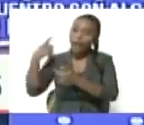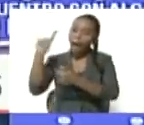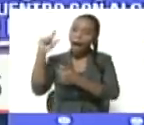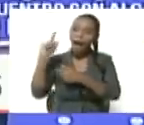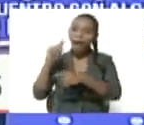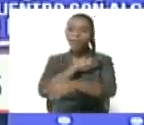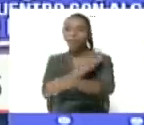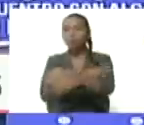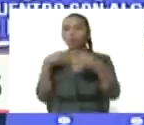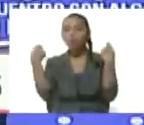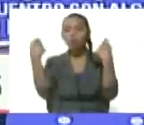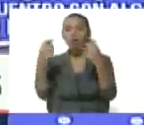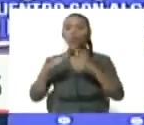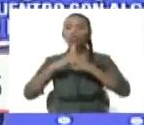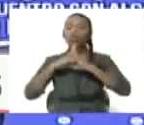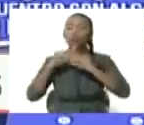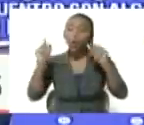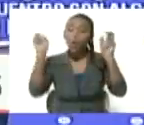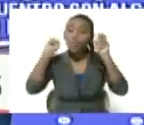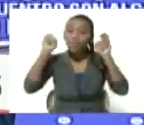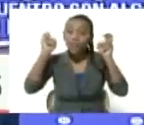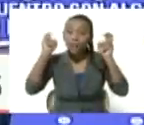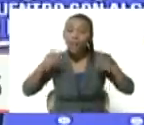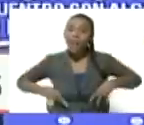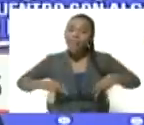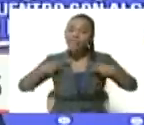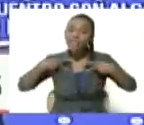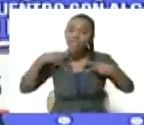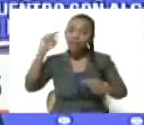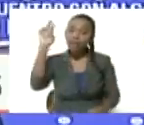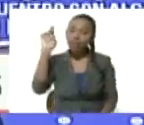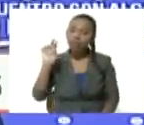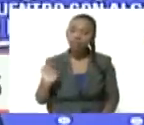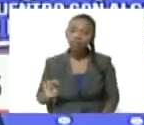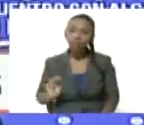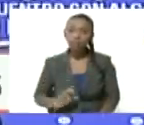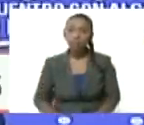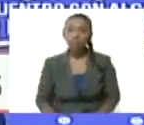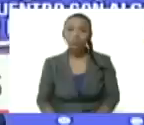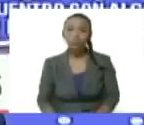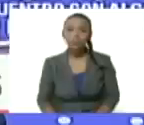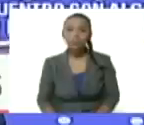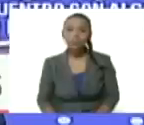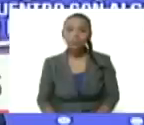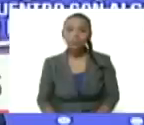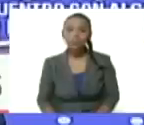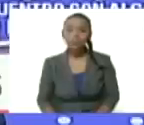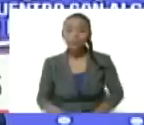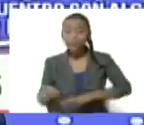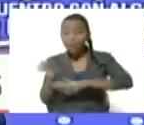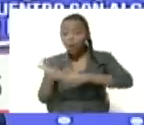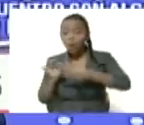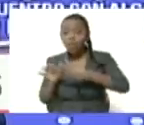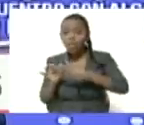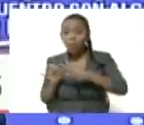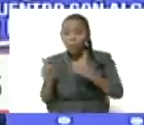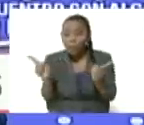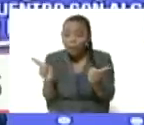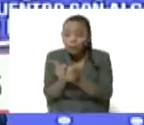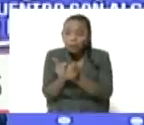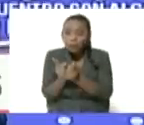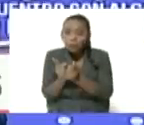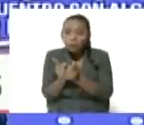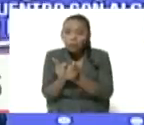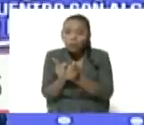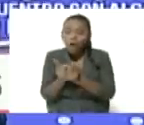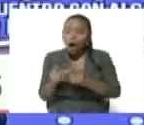popular para todos los asuntos que tienen que ver con la vida diaria. desde los municipios más pequeños,